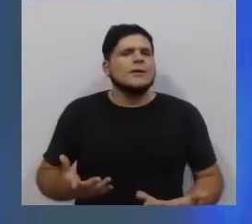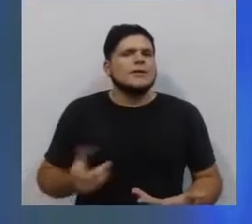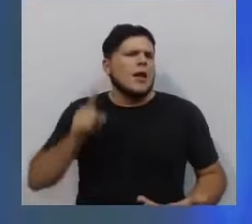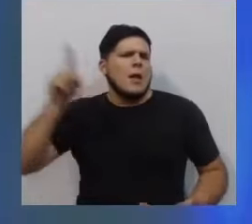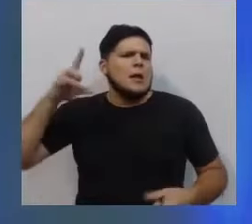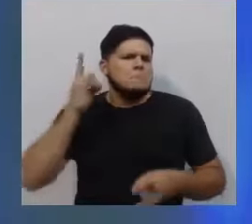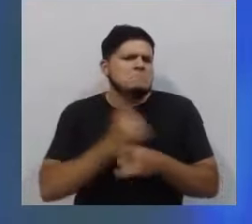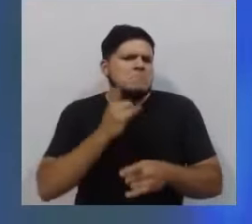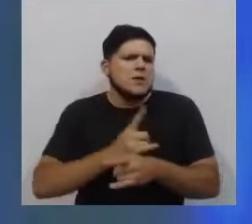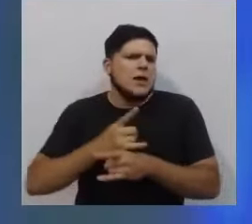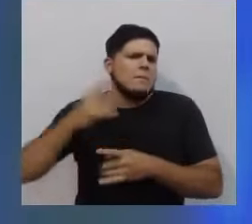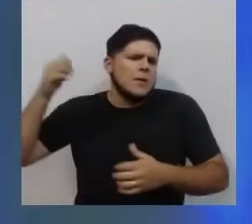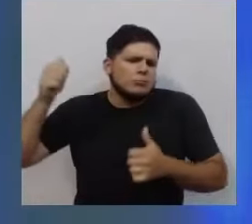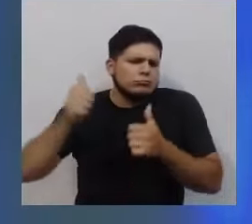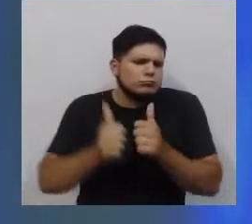mías